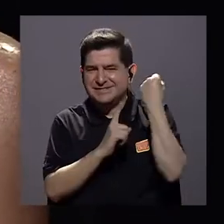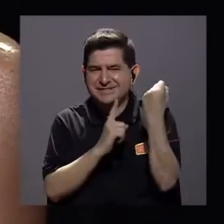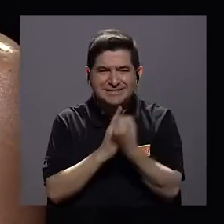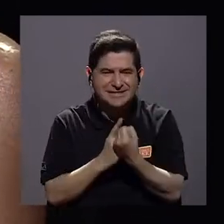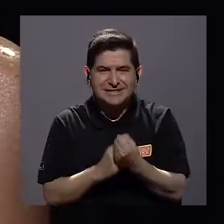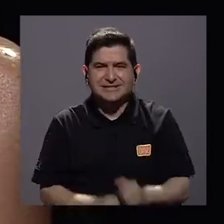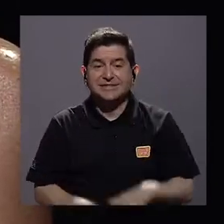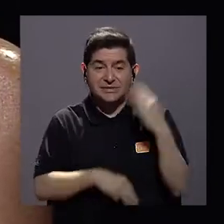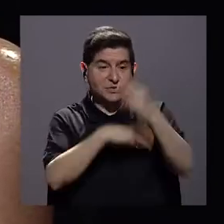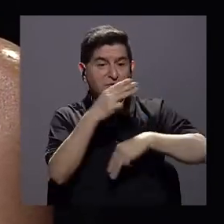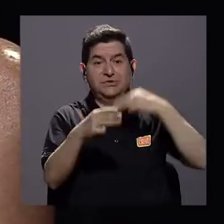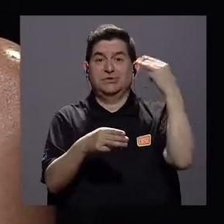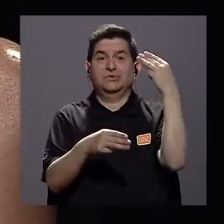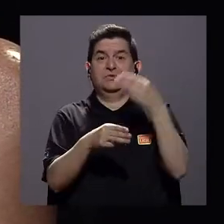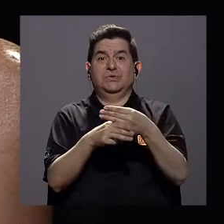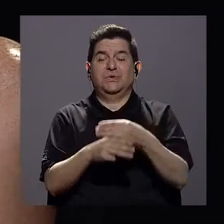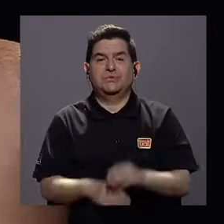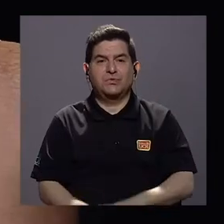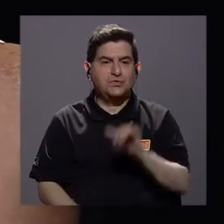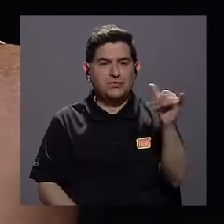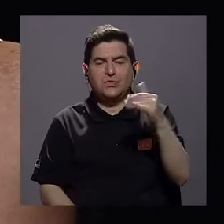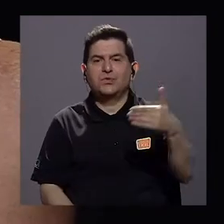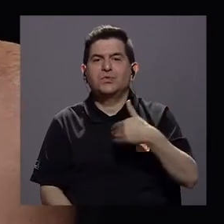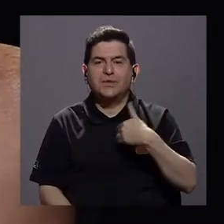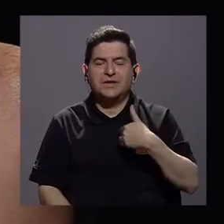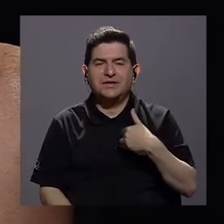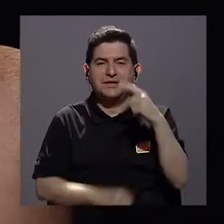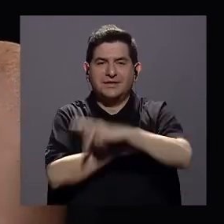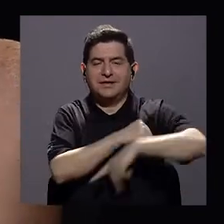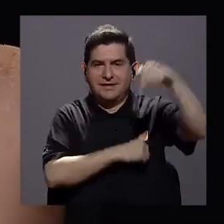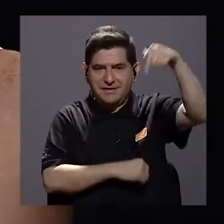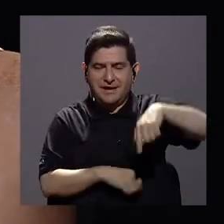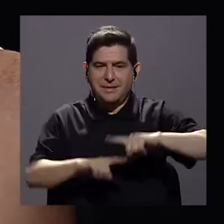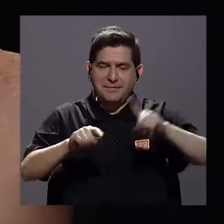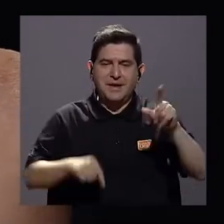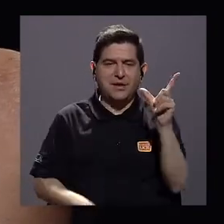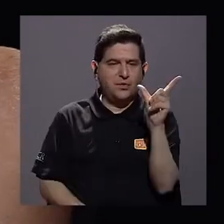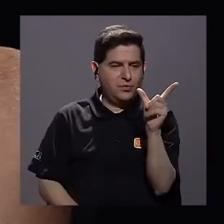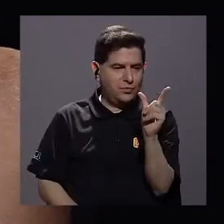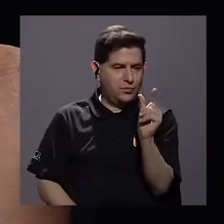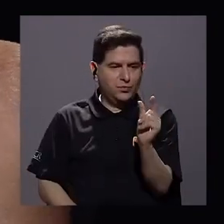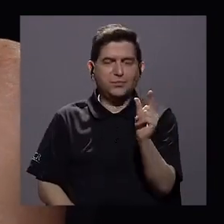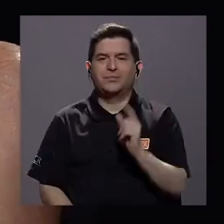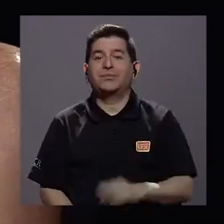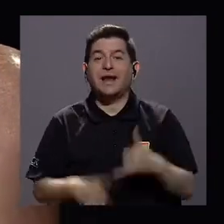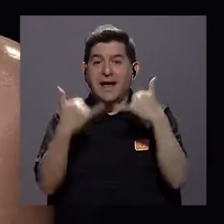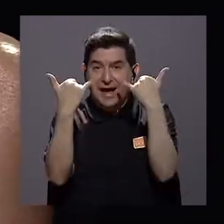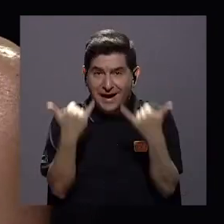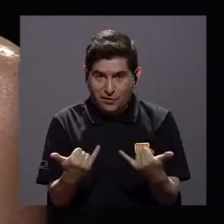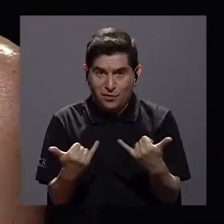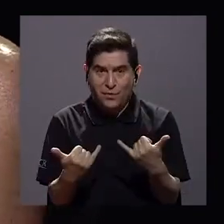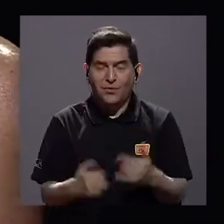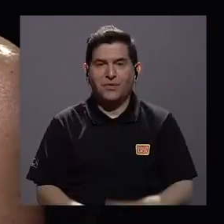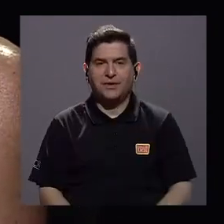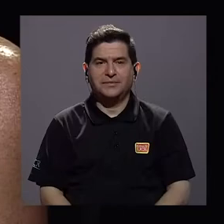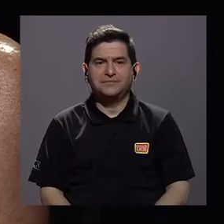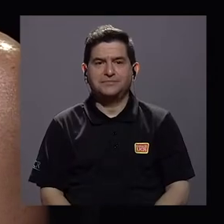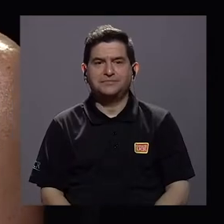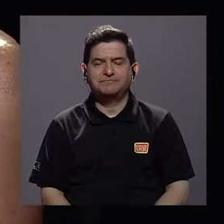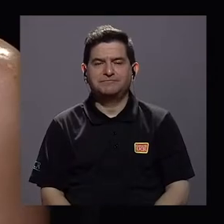disyuntiva en que se encuentra el mundo, en realidad, es la misma que tenemos en este país, solo que en pequeño, ¿verdad? Y ahora tenemos